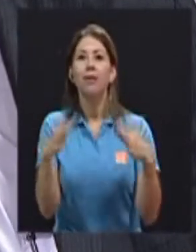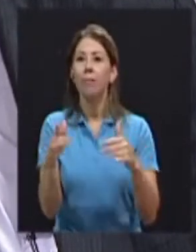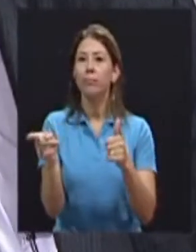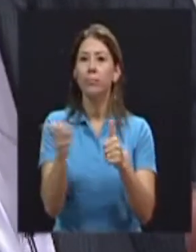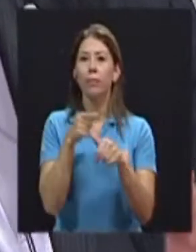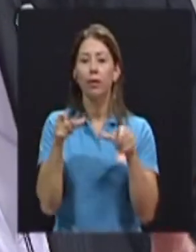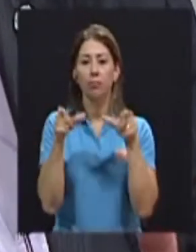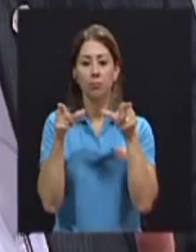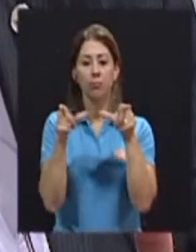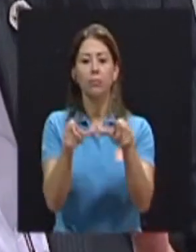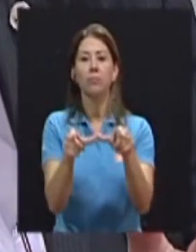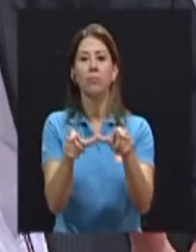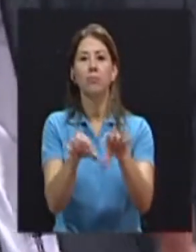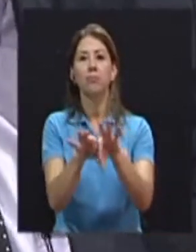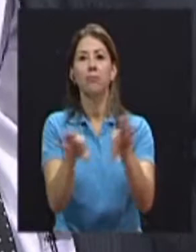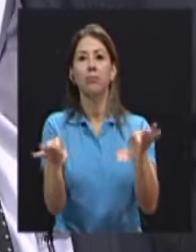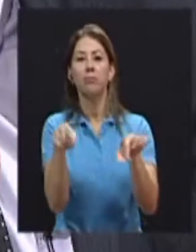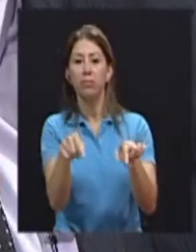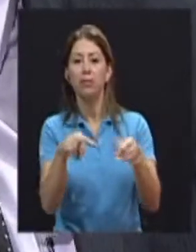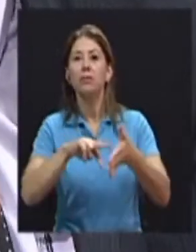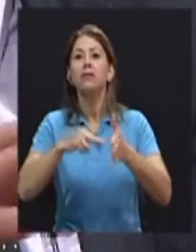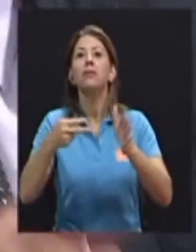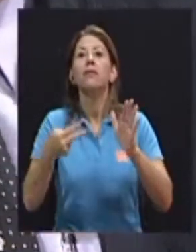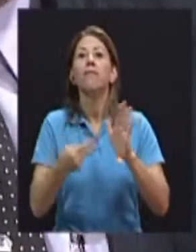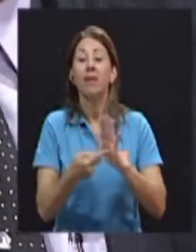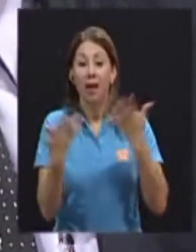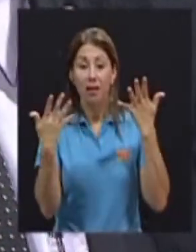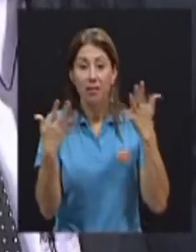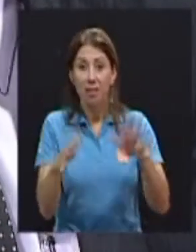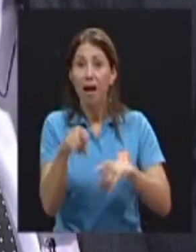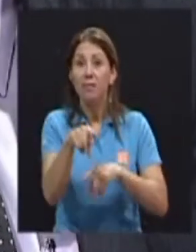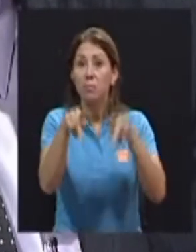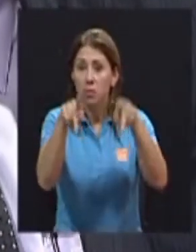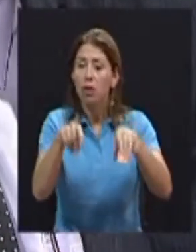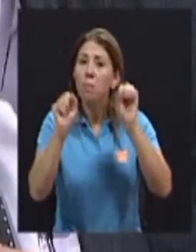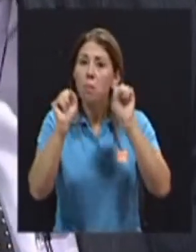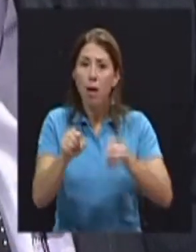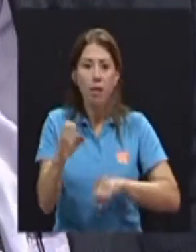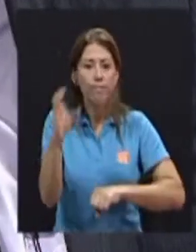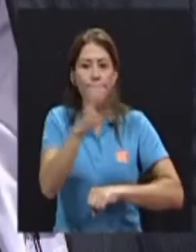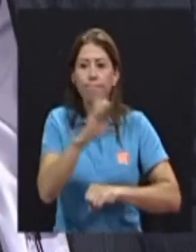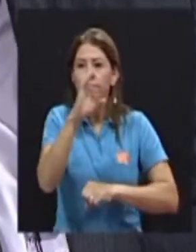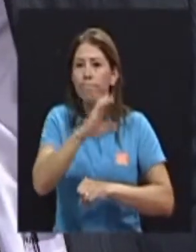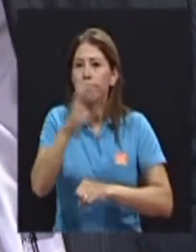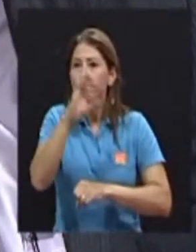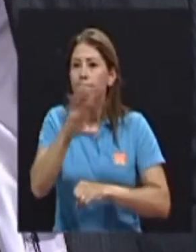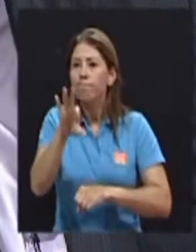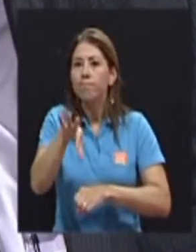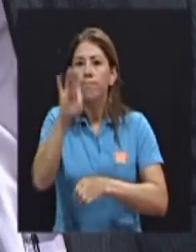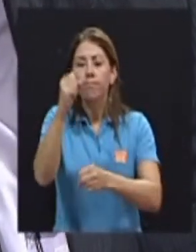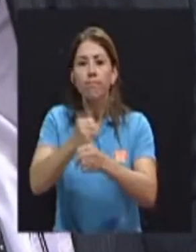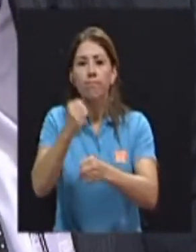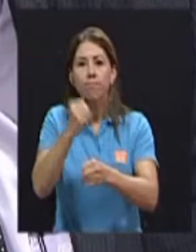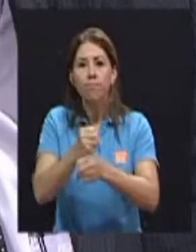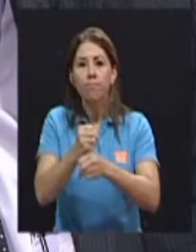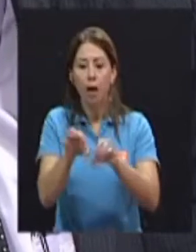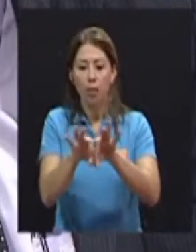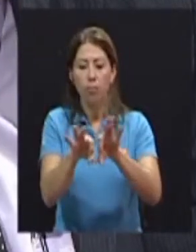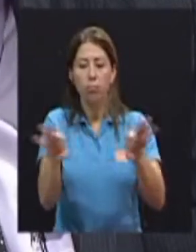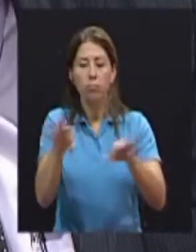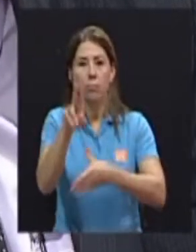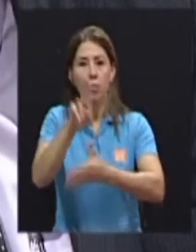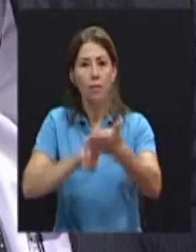que certifica la salida lateral laboral de ese estudiante, un título de diplomado universitario que